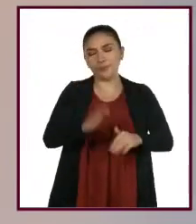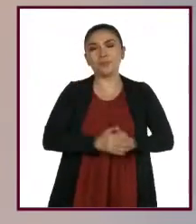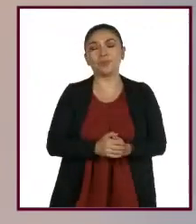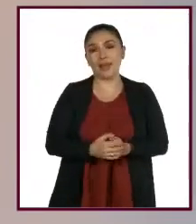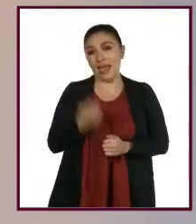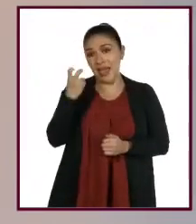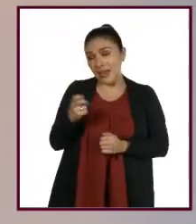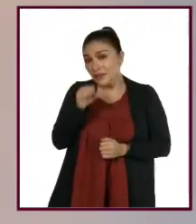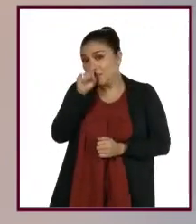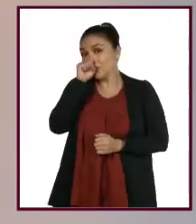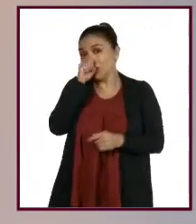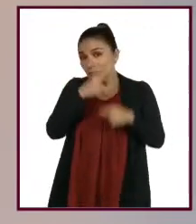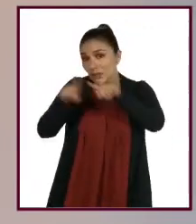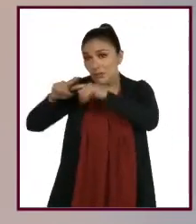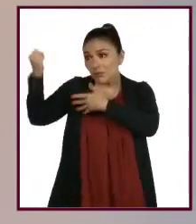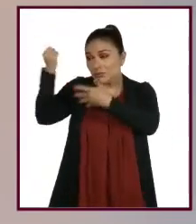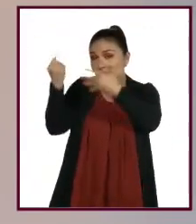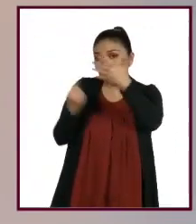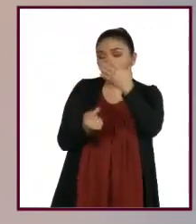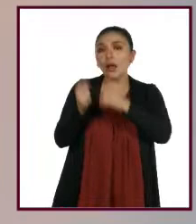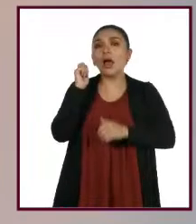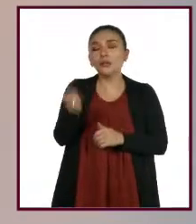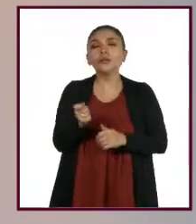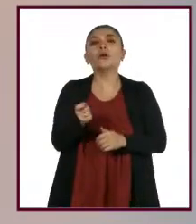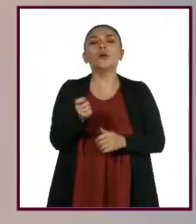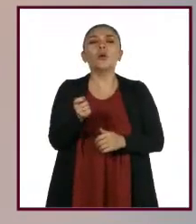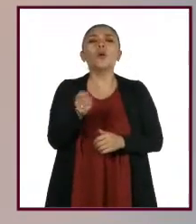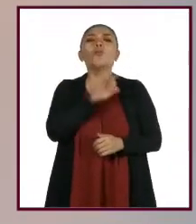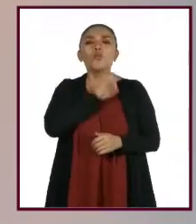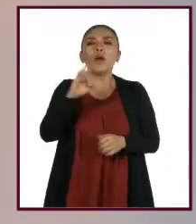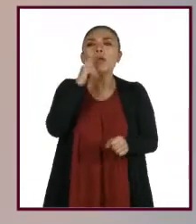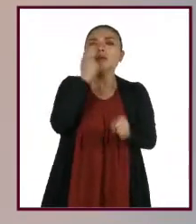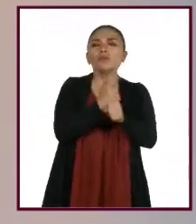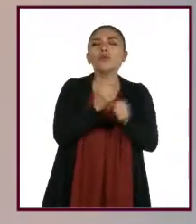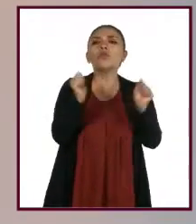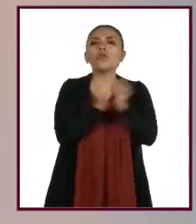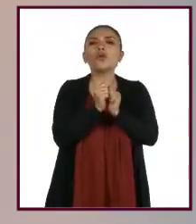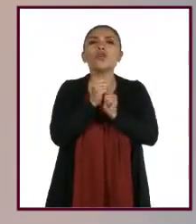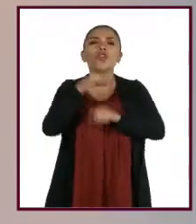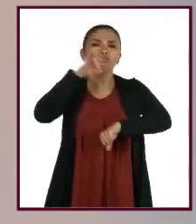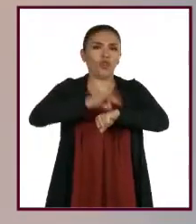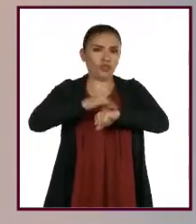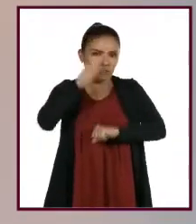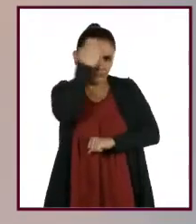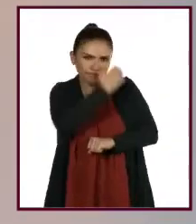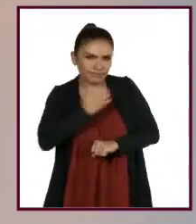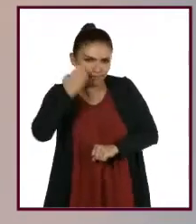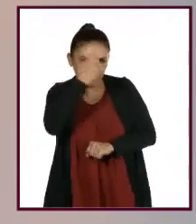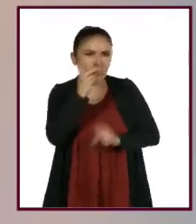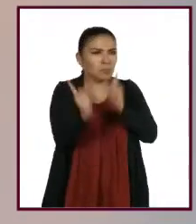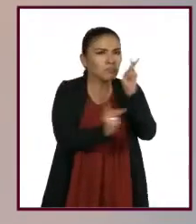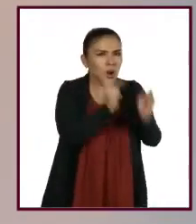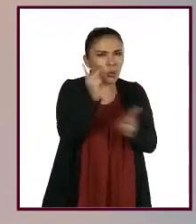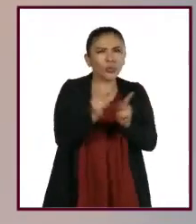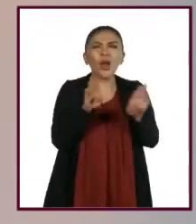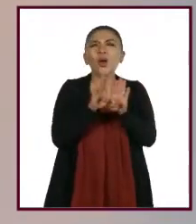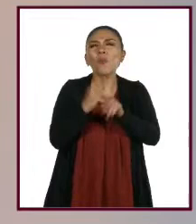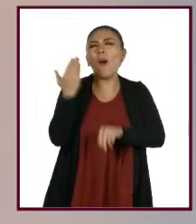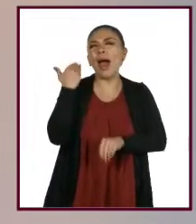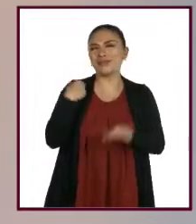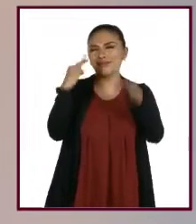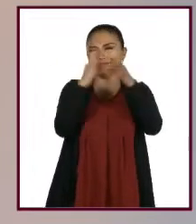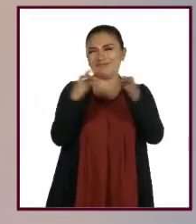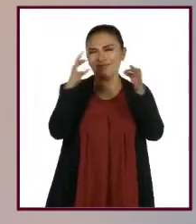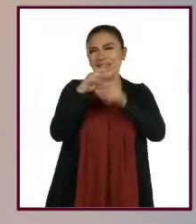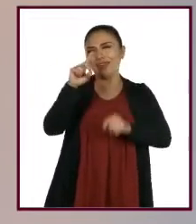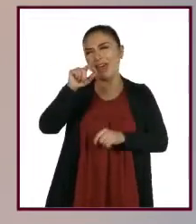de sustancias son identificadas por el aspecto clínico, como los datos que platicamos